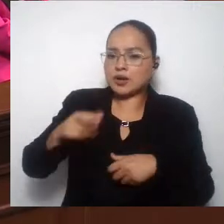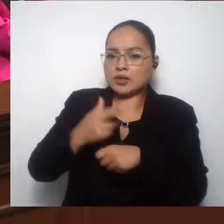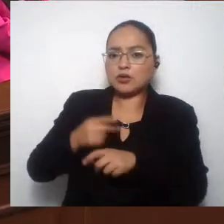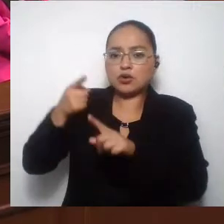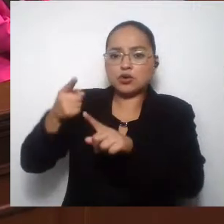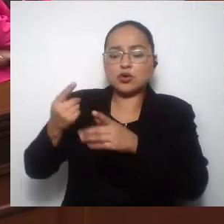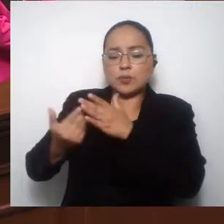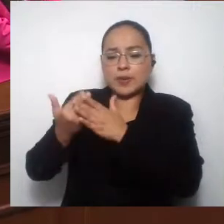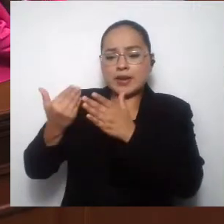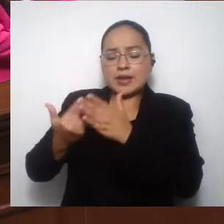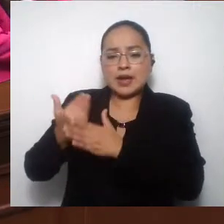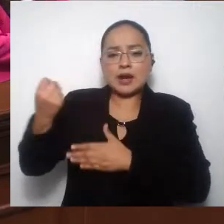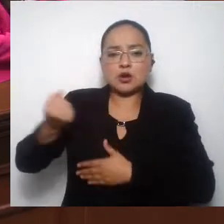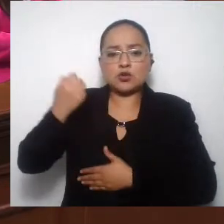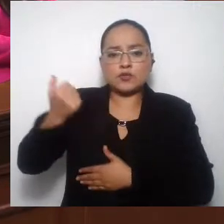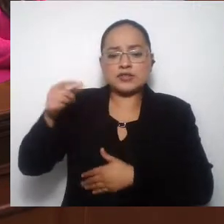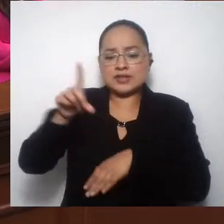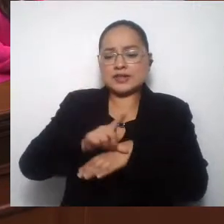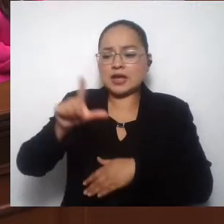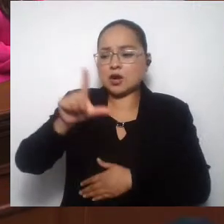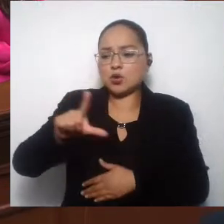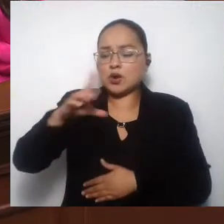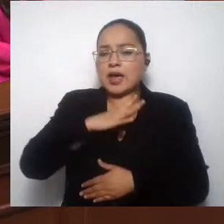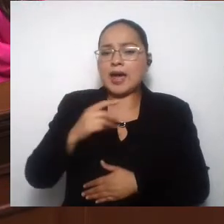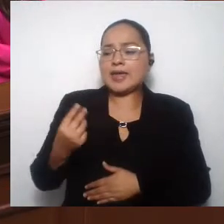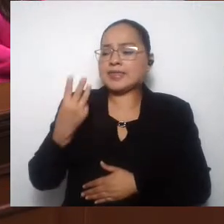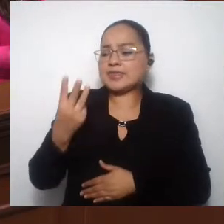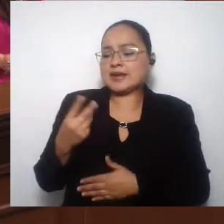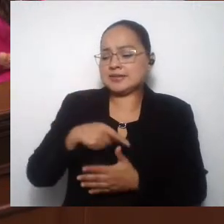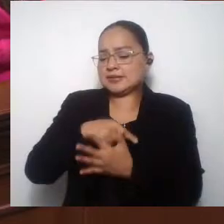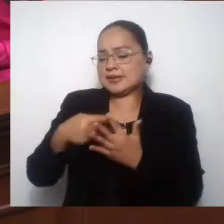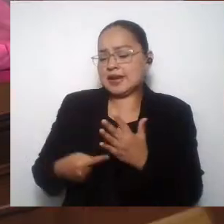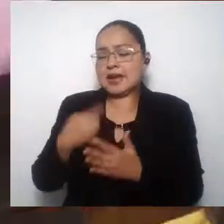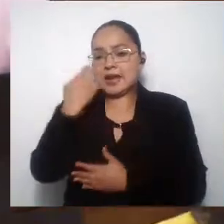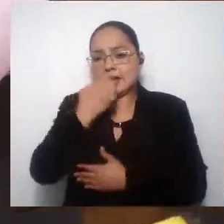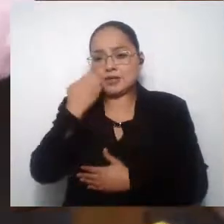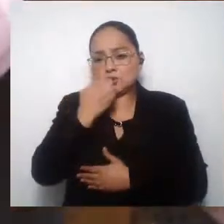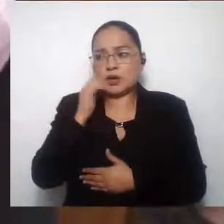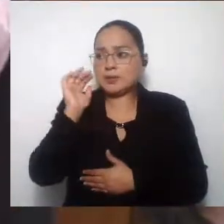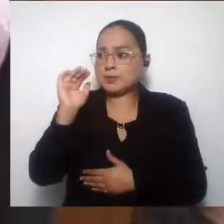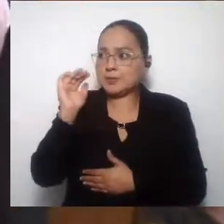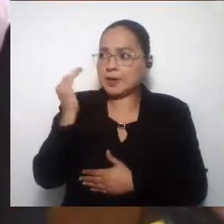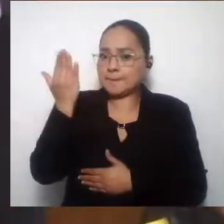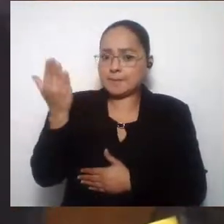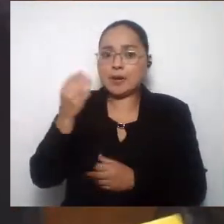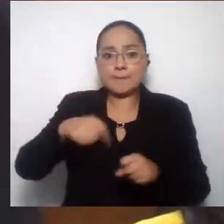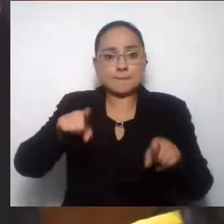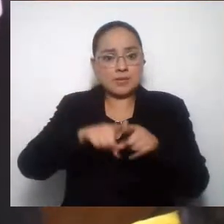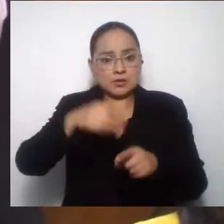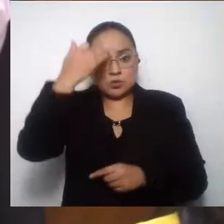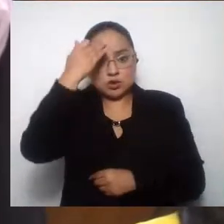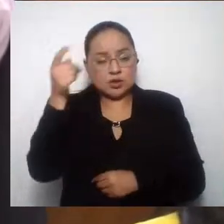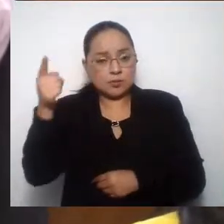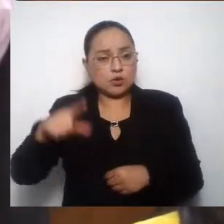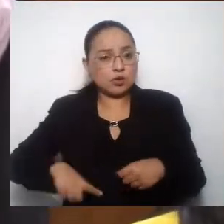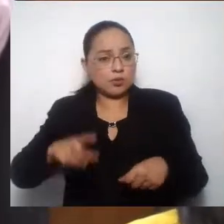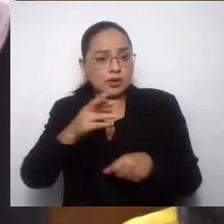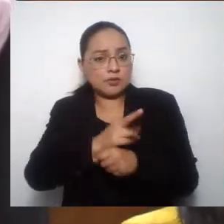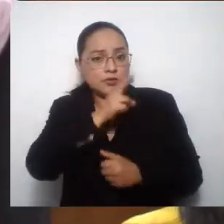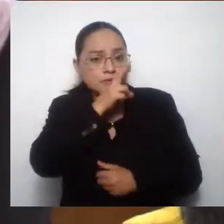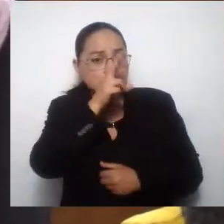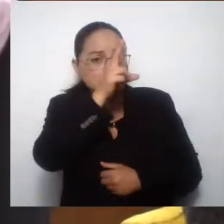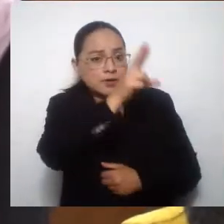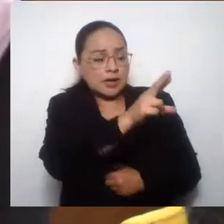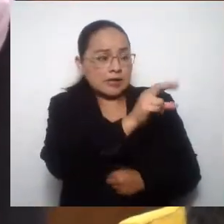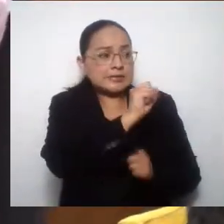un periodista les planteó tres casos en particular de tres escuelas, y ahí mismo el gobernador dio la orden de que se